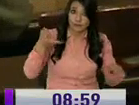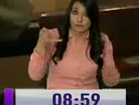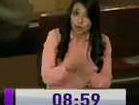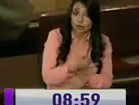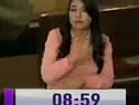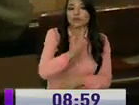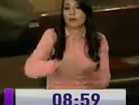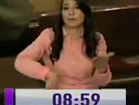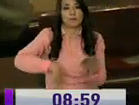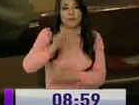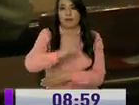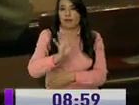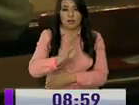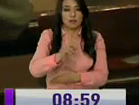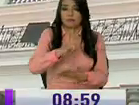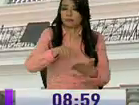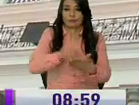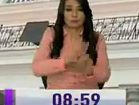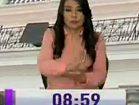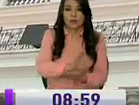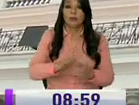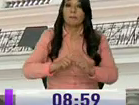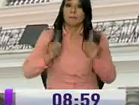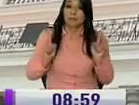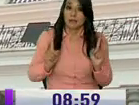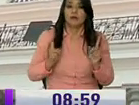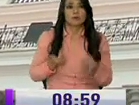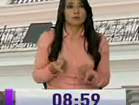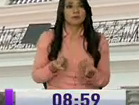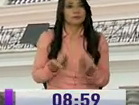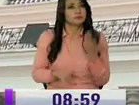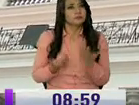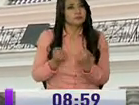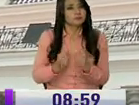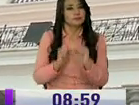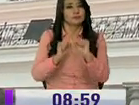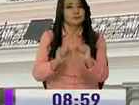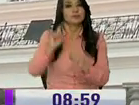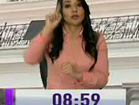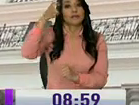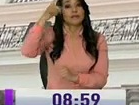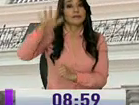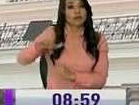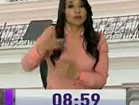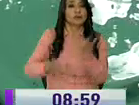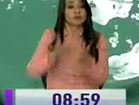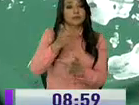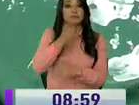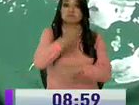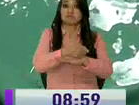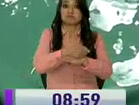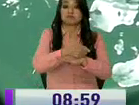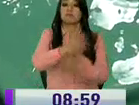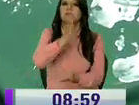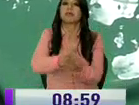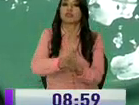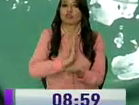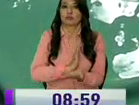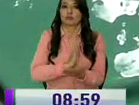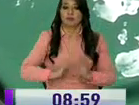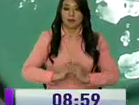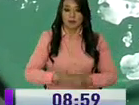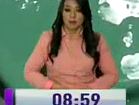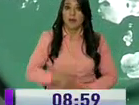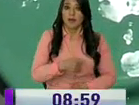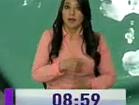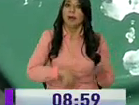no fue aprobado por la Asamblea Nacional. Sin embargo, existe la posibilidad de que el Ejecutivo disponga a través de un veto que se legalice el aborto en